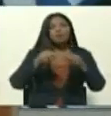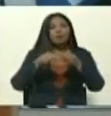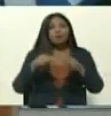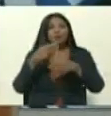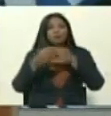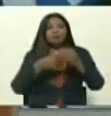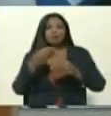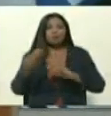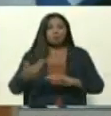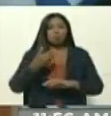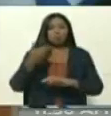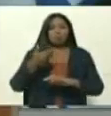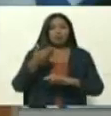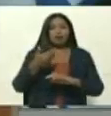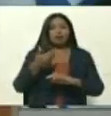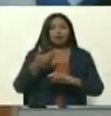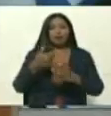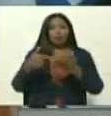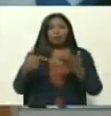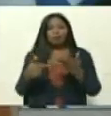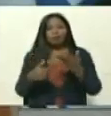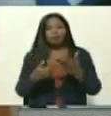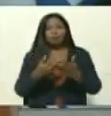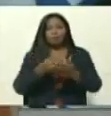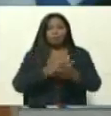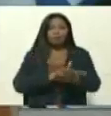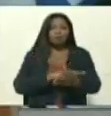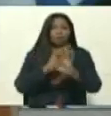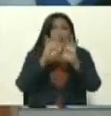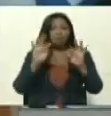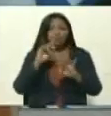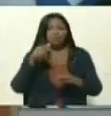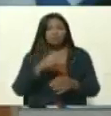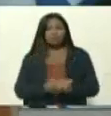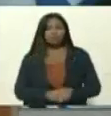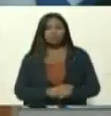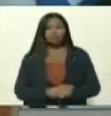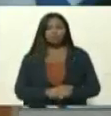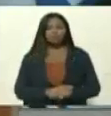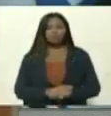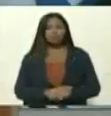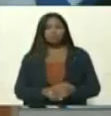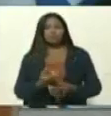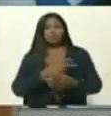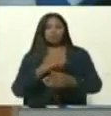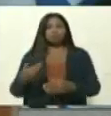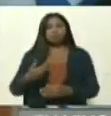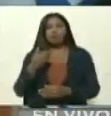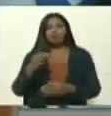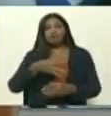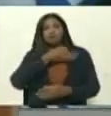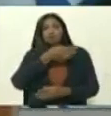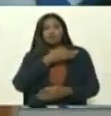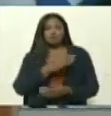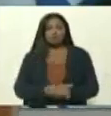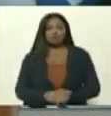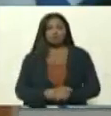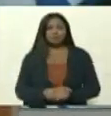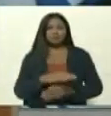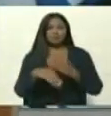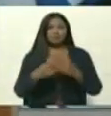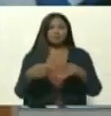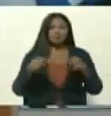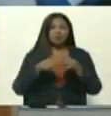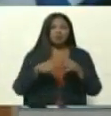cometan casos de mayor cuantía, de mayor daño a la sociedad. Así que, de